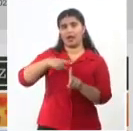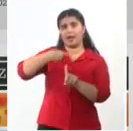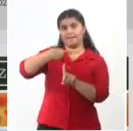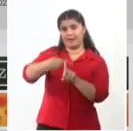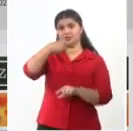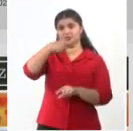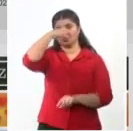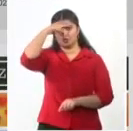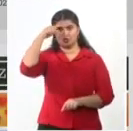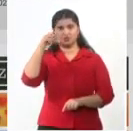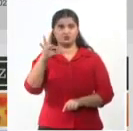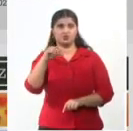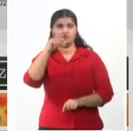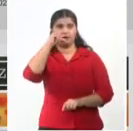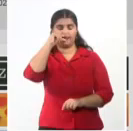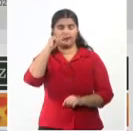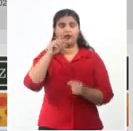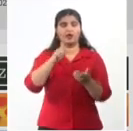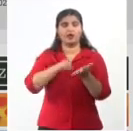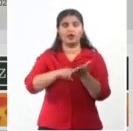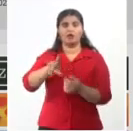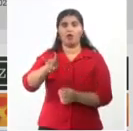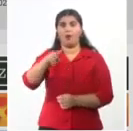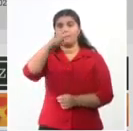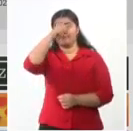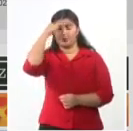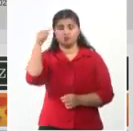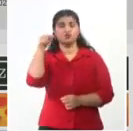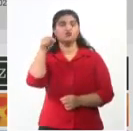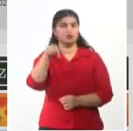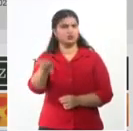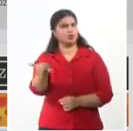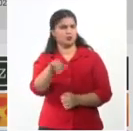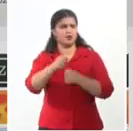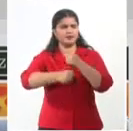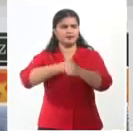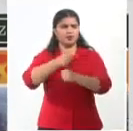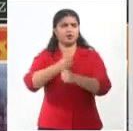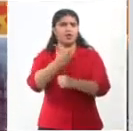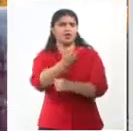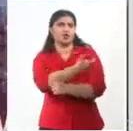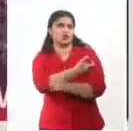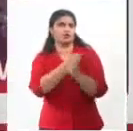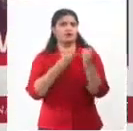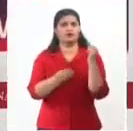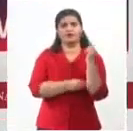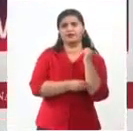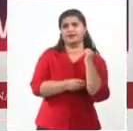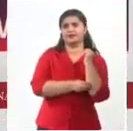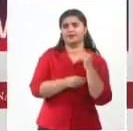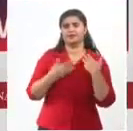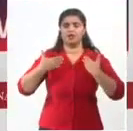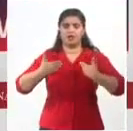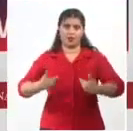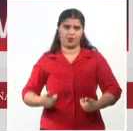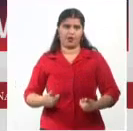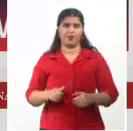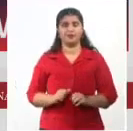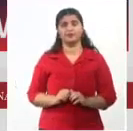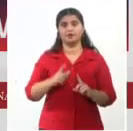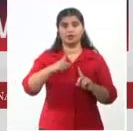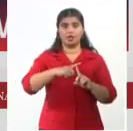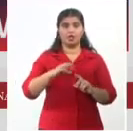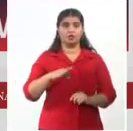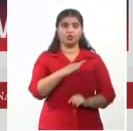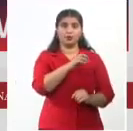primario de inmunización. Y este reporte lo amplía Cuba Debate a partir de un Twitter que también se ha